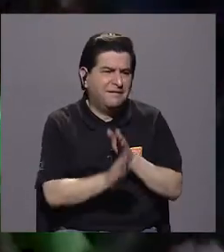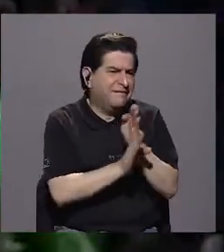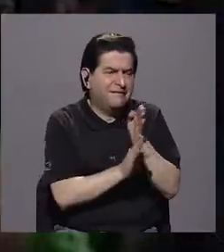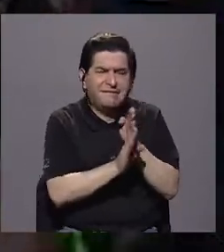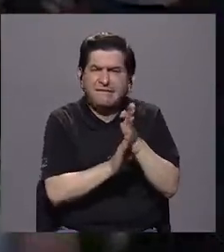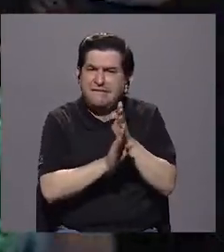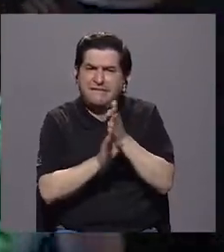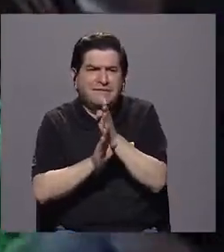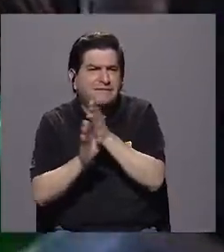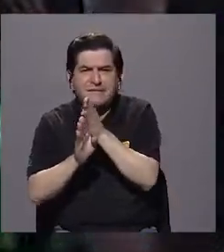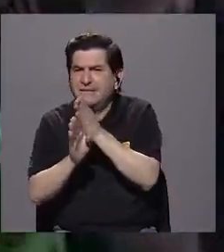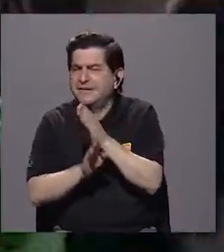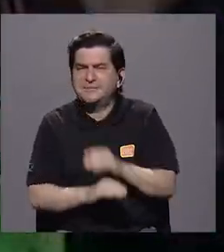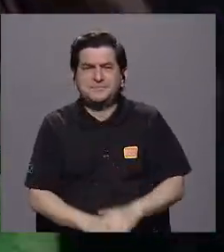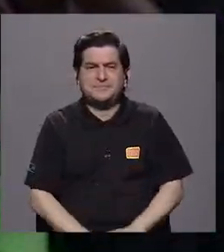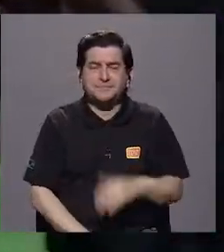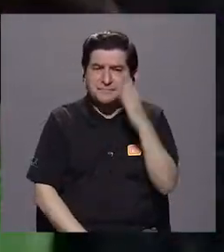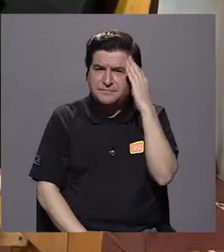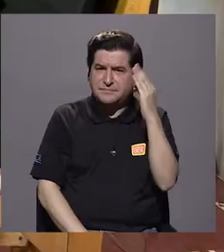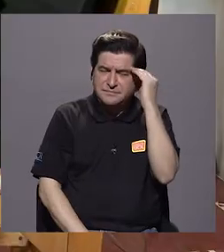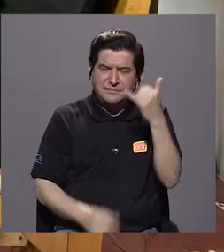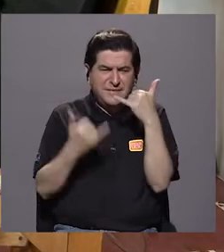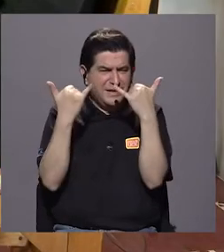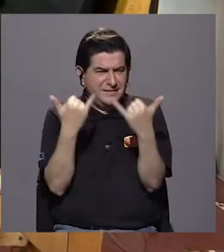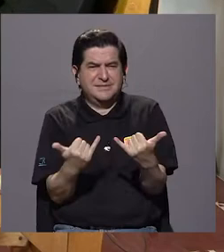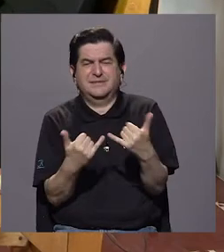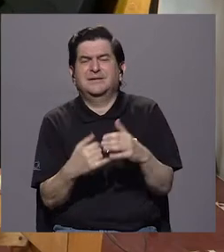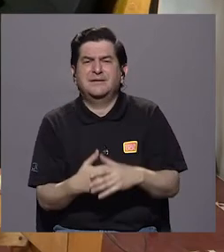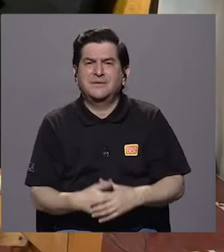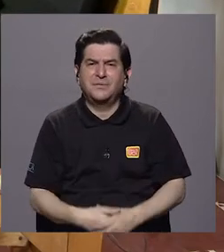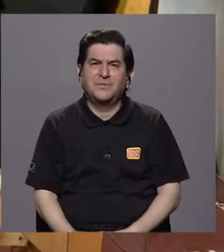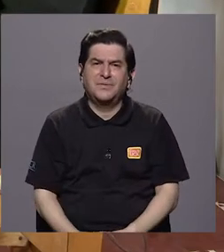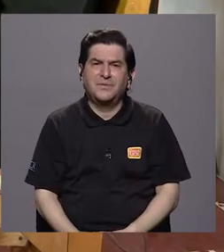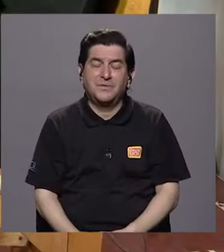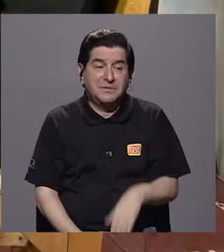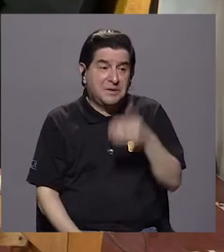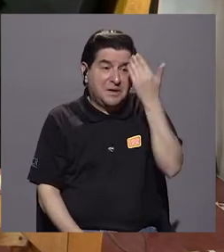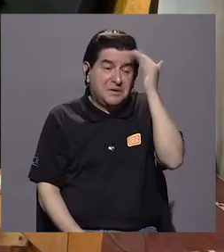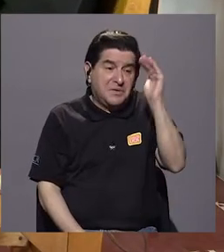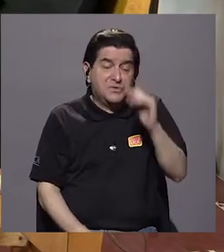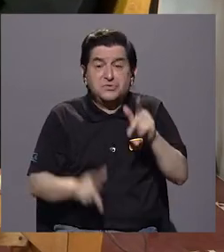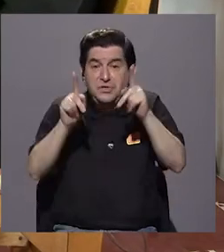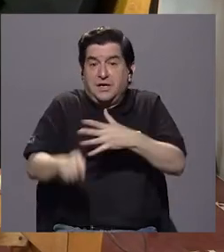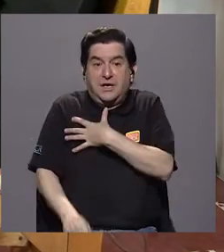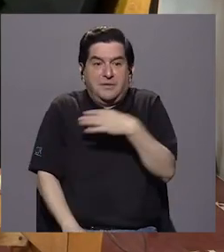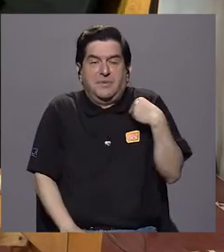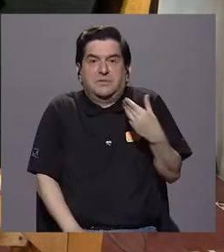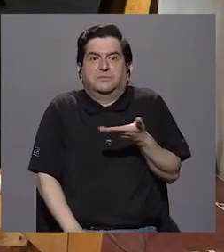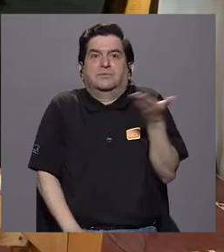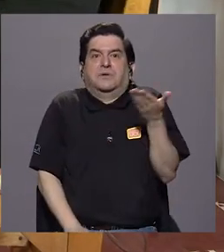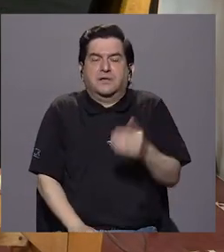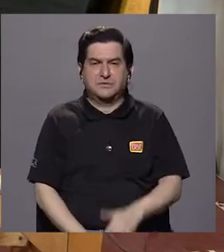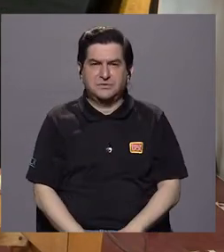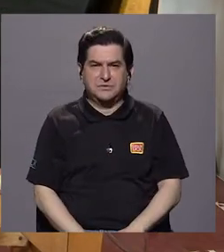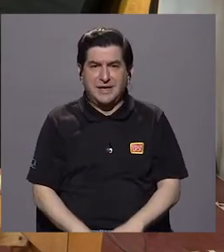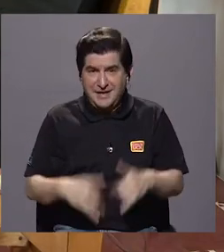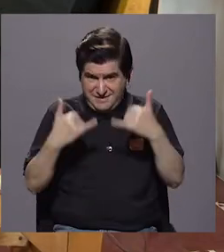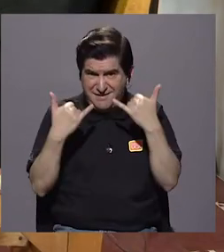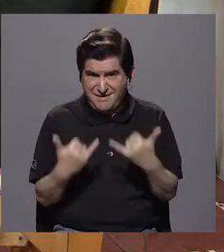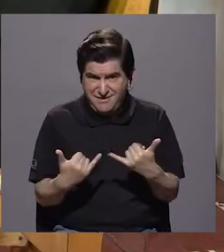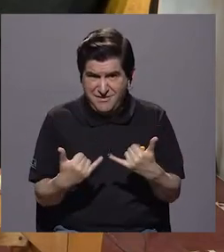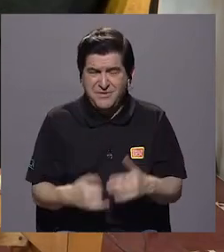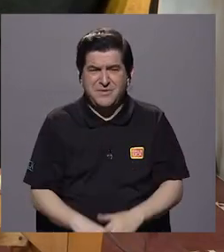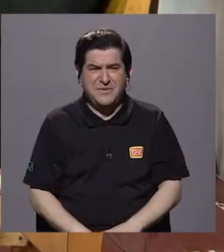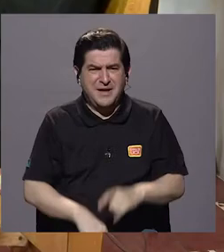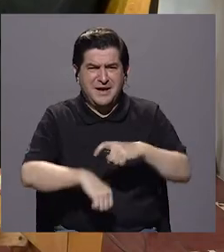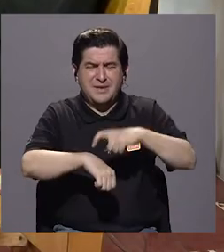trayectoria, la experiencia que tengo ahorita. No sé qué le gustó al público. Me imagino, en ese momento, cuando